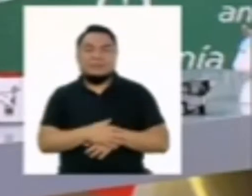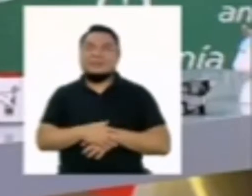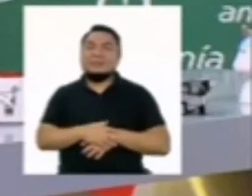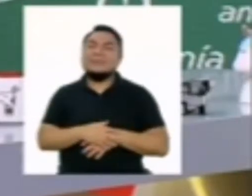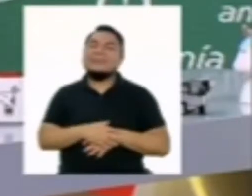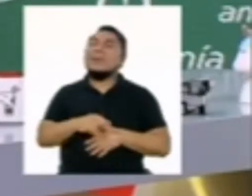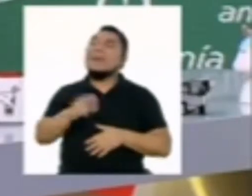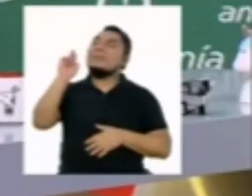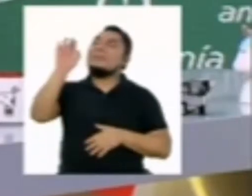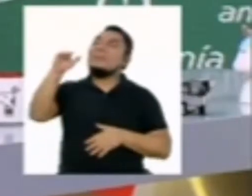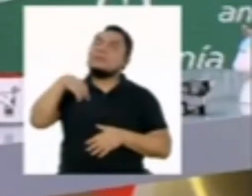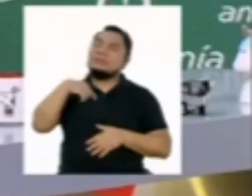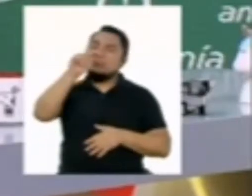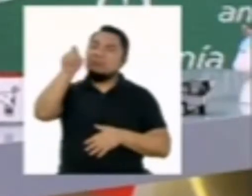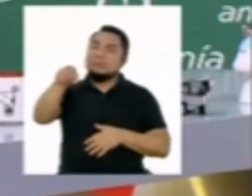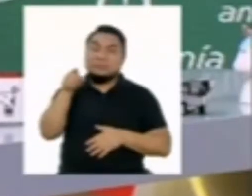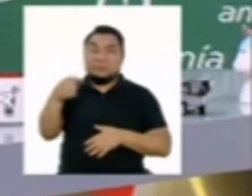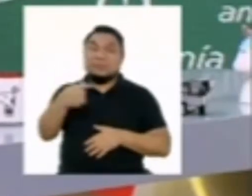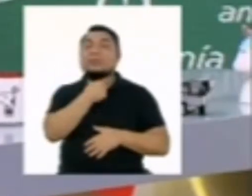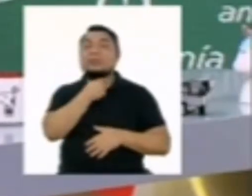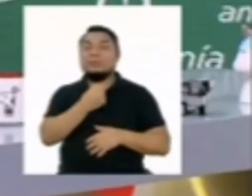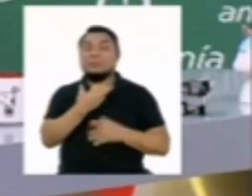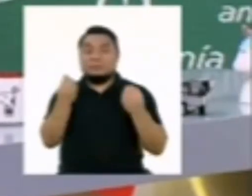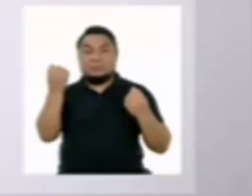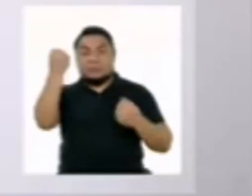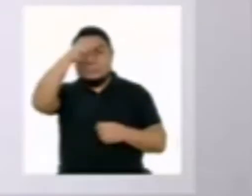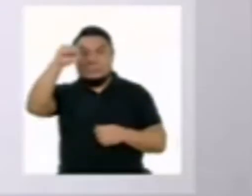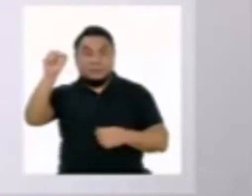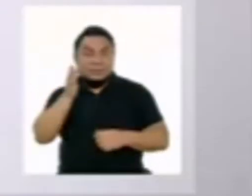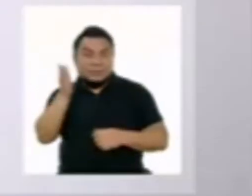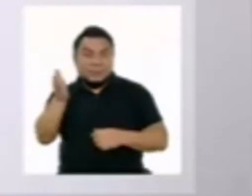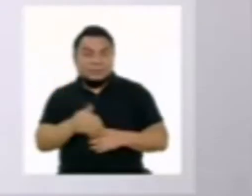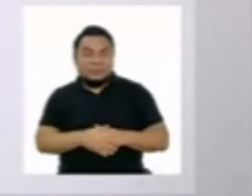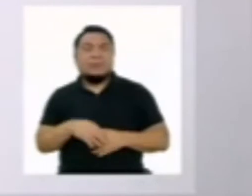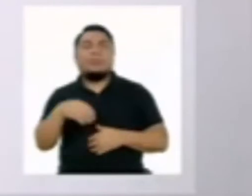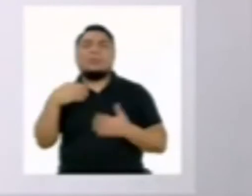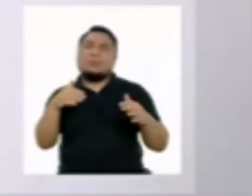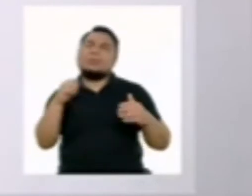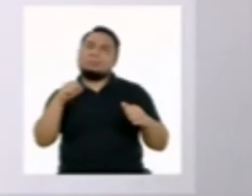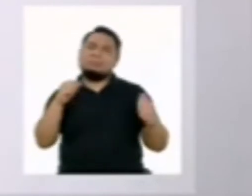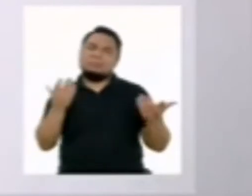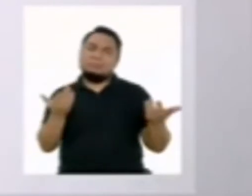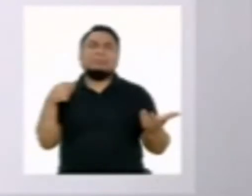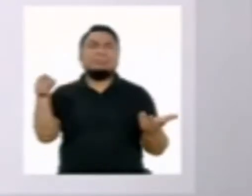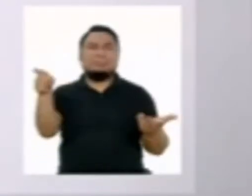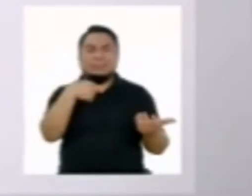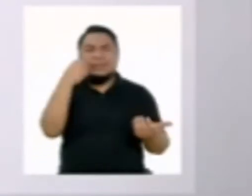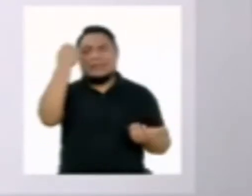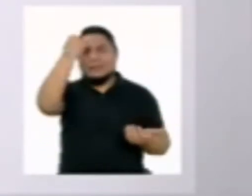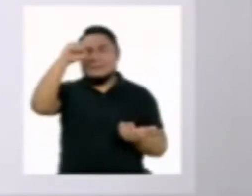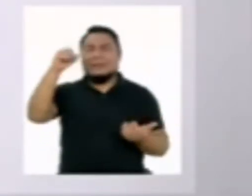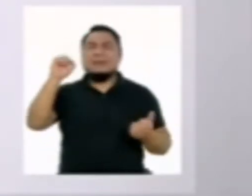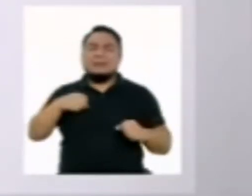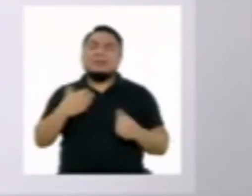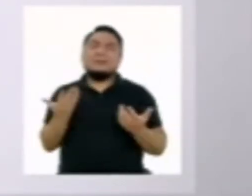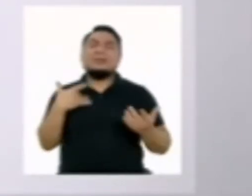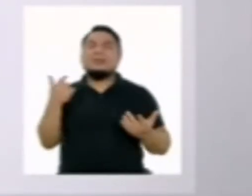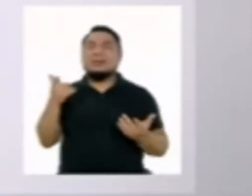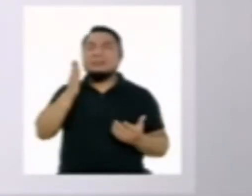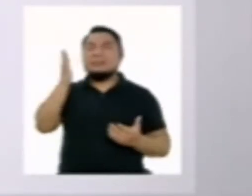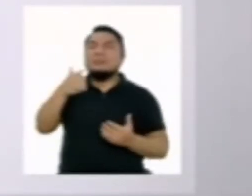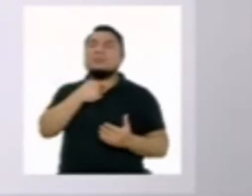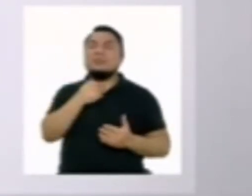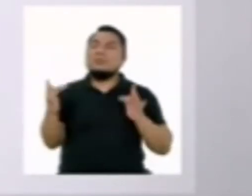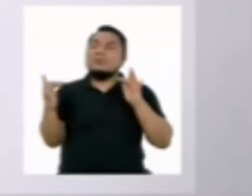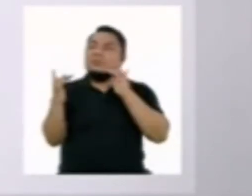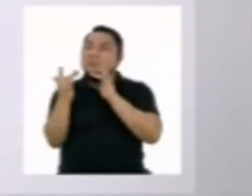una pregunta. ¿A usted le gusta mucho viajar? Uy, claro, ¿a quién no? Viajar es una forma de conectarnos